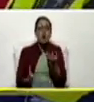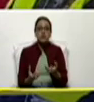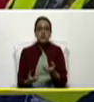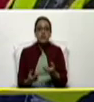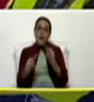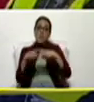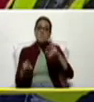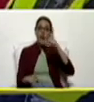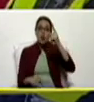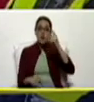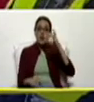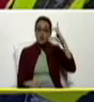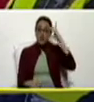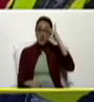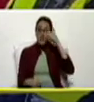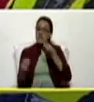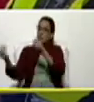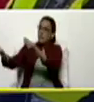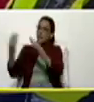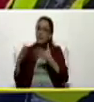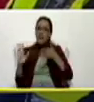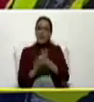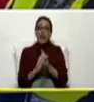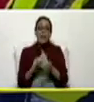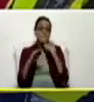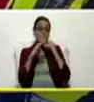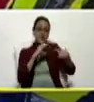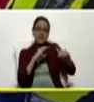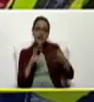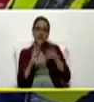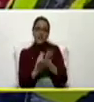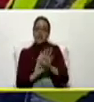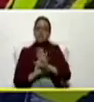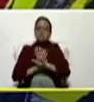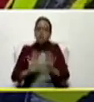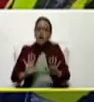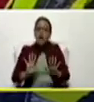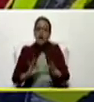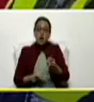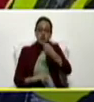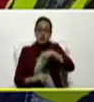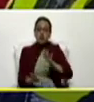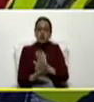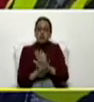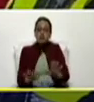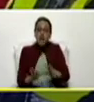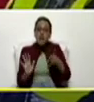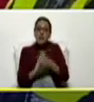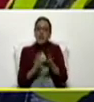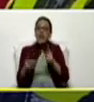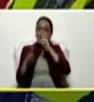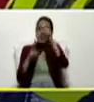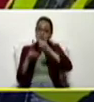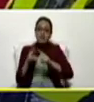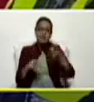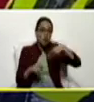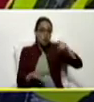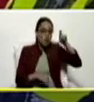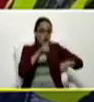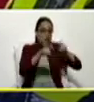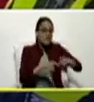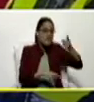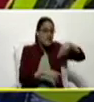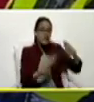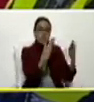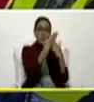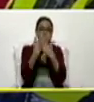ejecutiva me ha enviado un mensaje donde ya buena parte de los enseres de todas nuestras familias